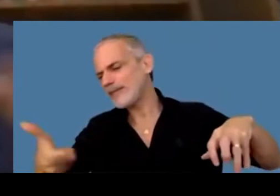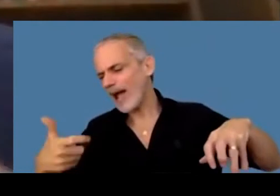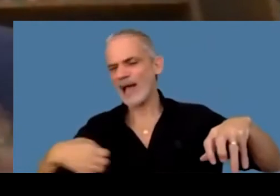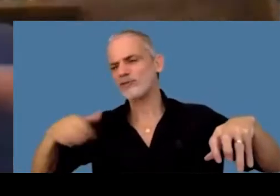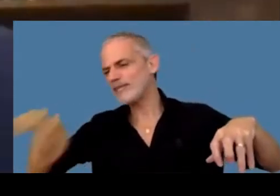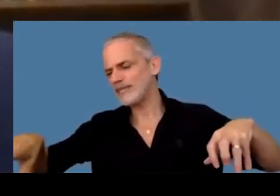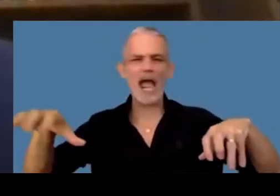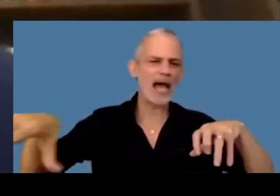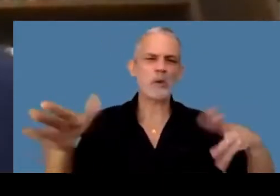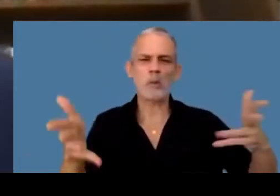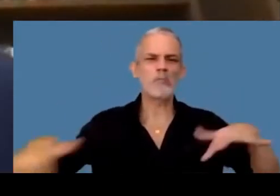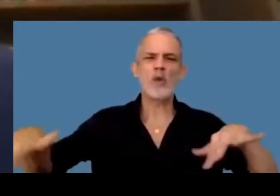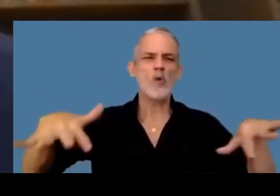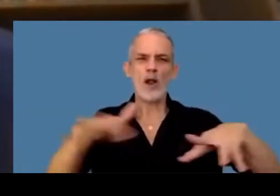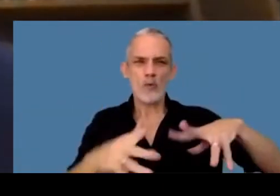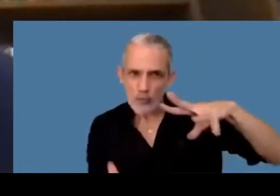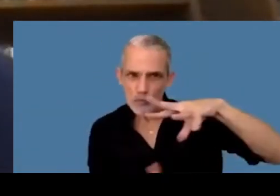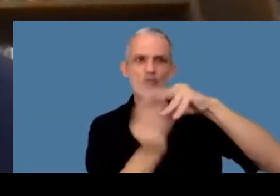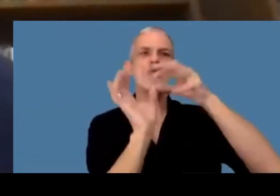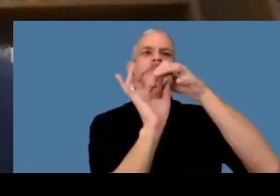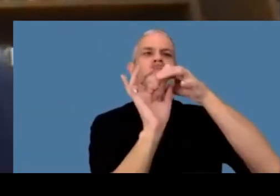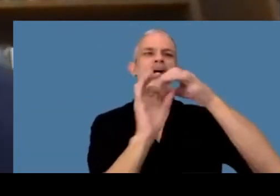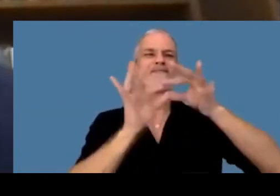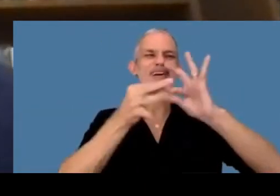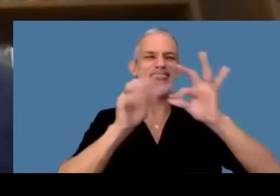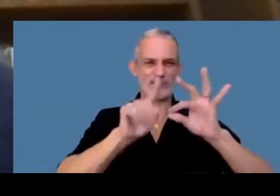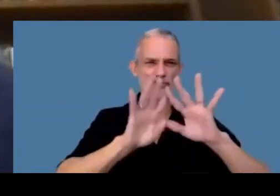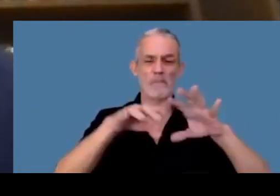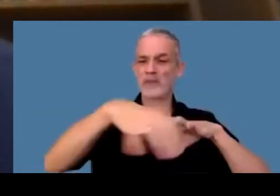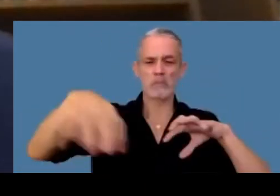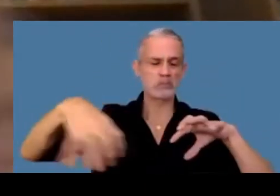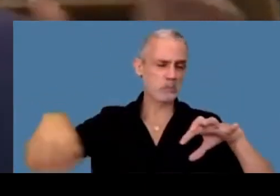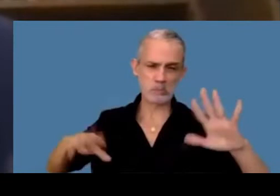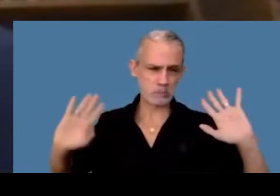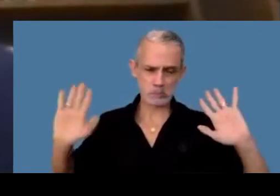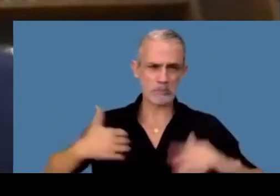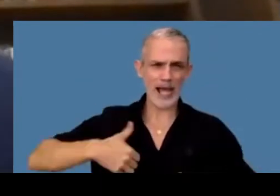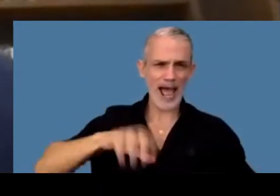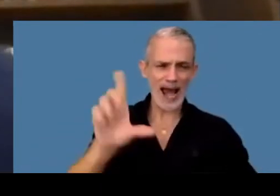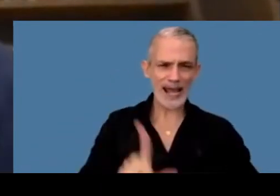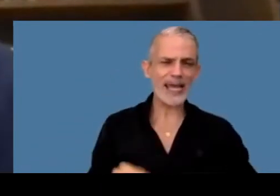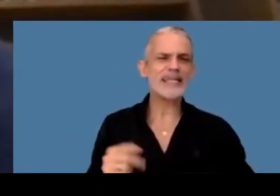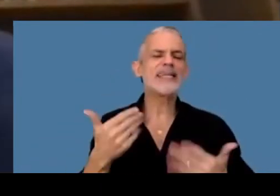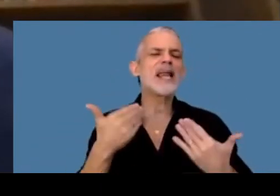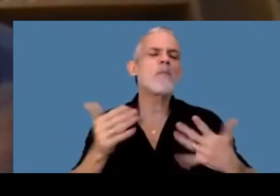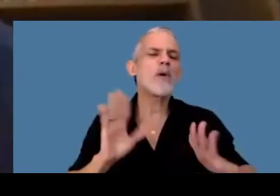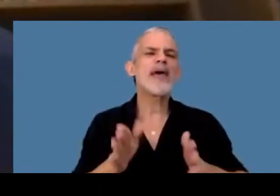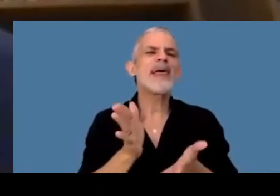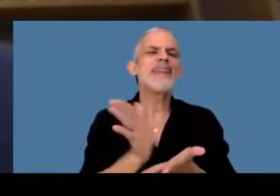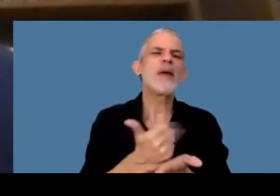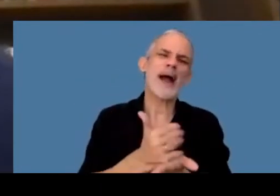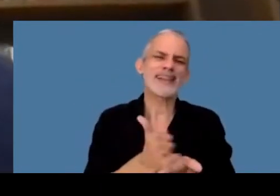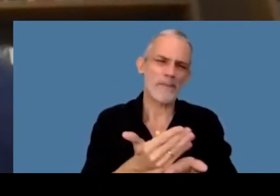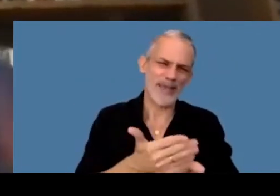sea, porque en términos de división geográfica la base en nuestro país para el sindicato es el departamento. En la época en una de las